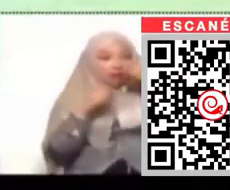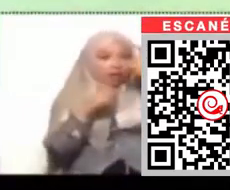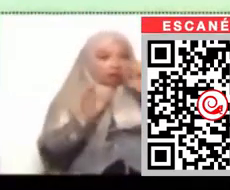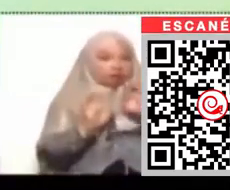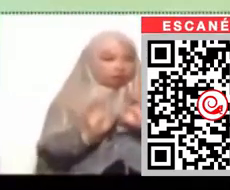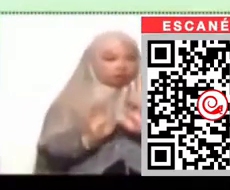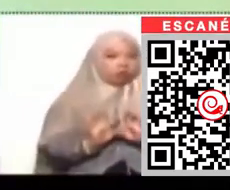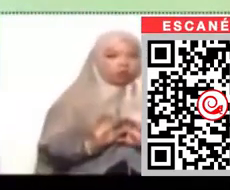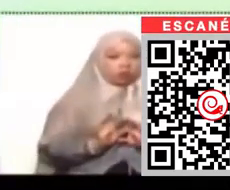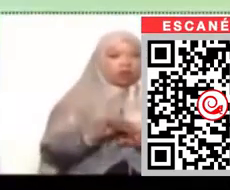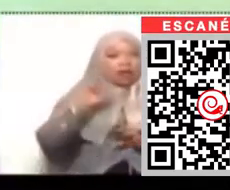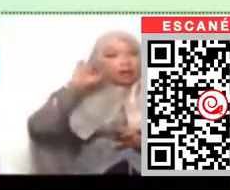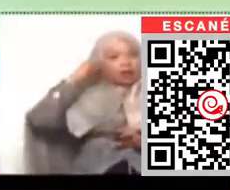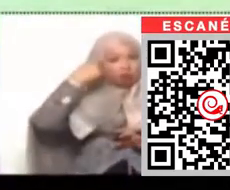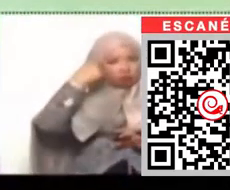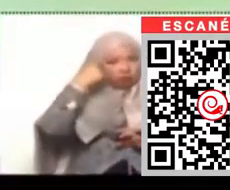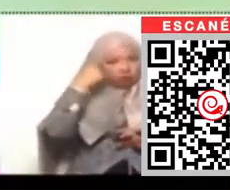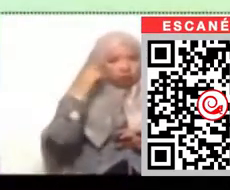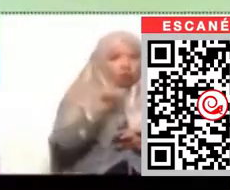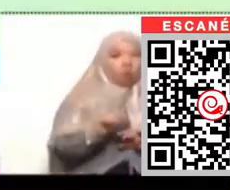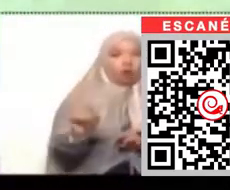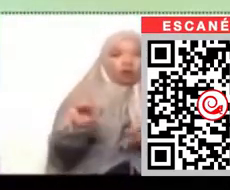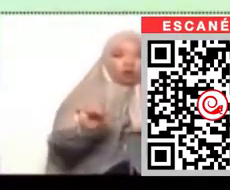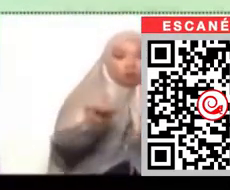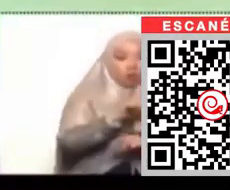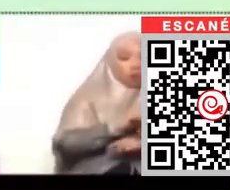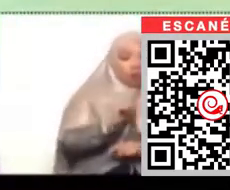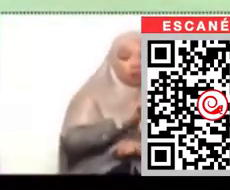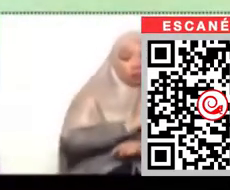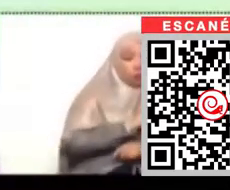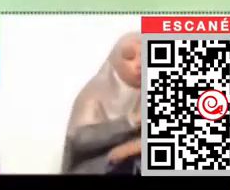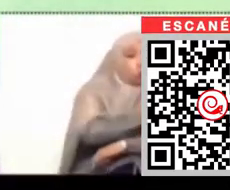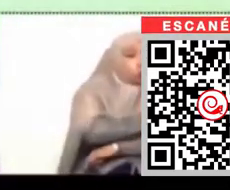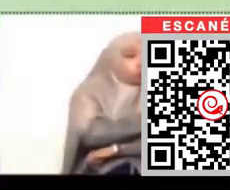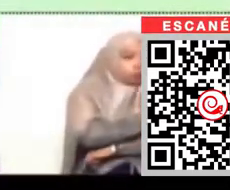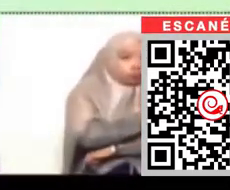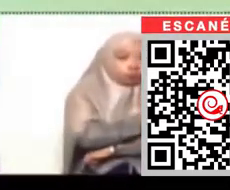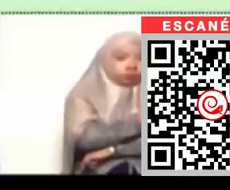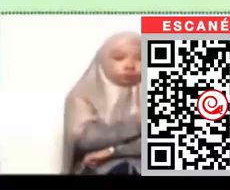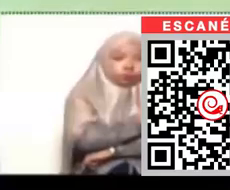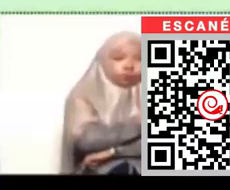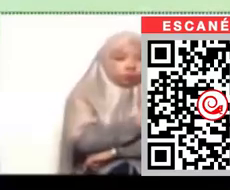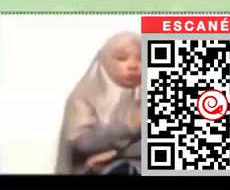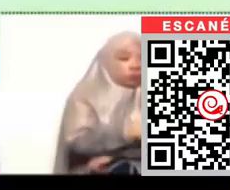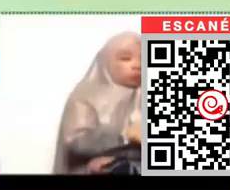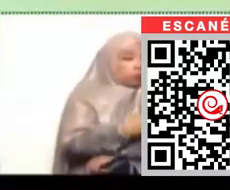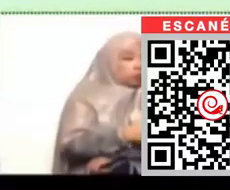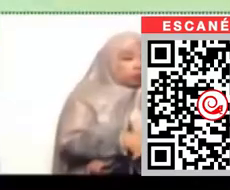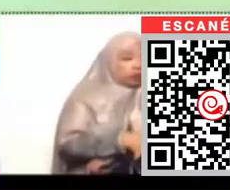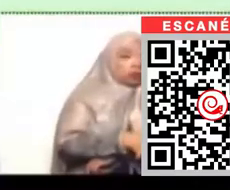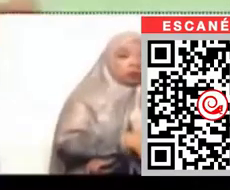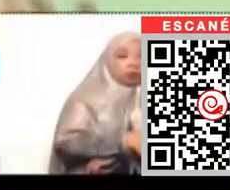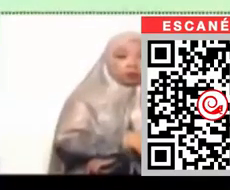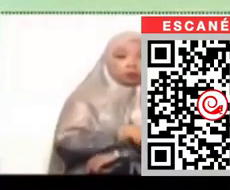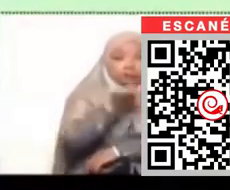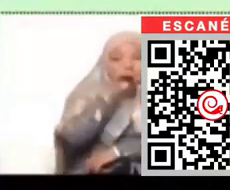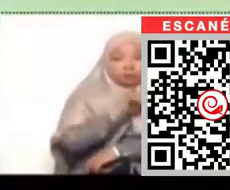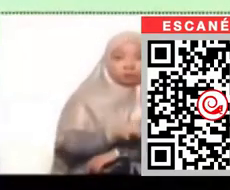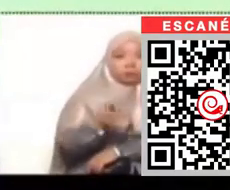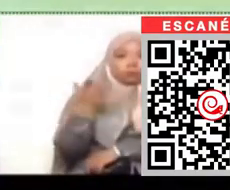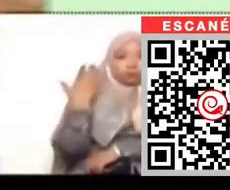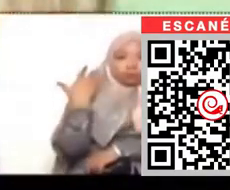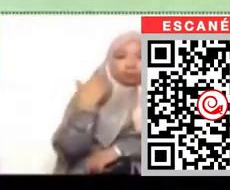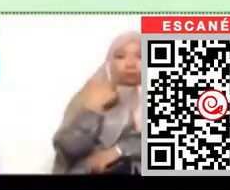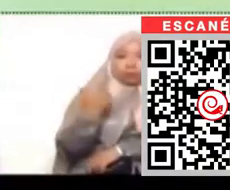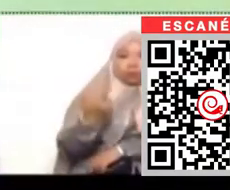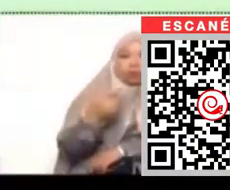momento, Globovisión, recordemos, era un medio de comunicación muy, muy, muy opositor, y cuando él saliera a decir,